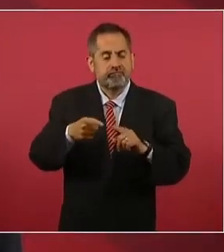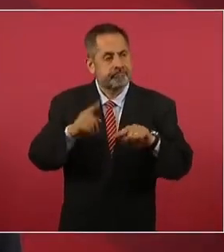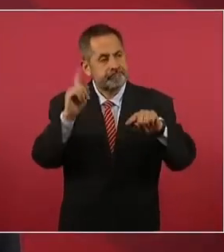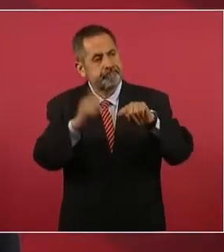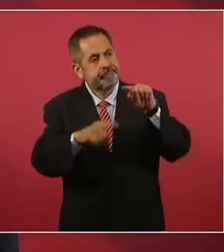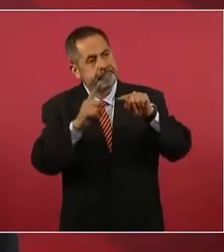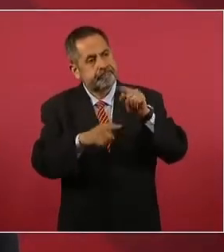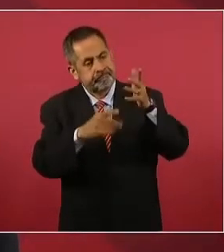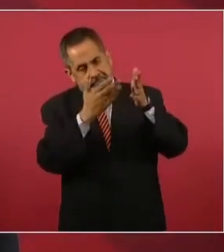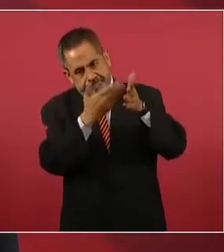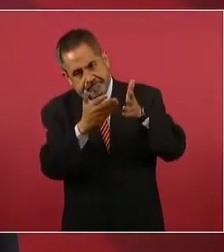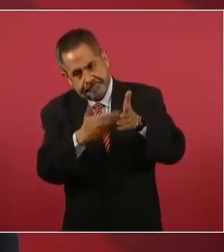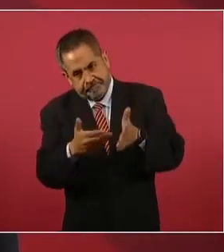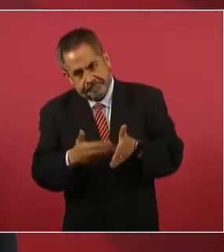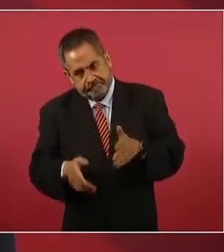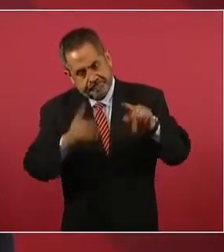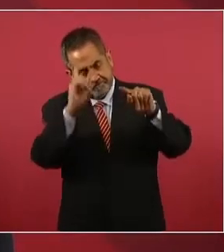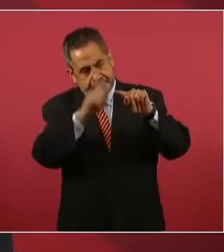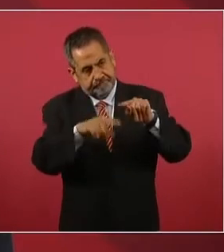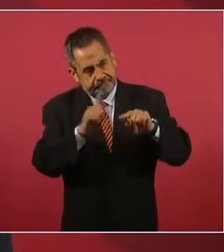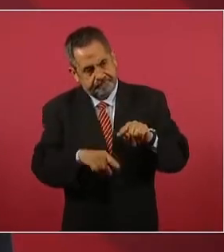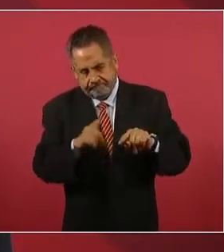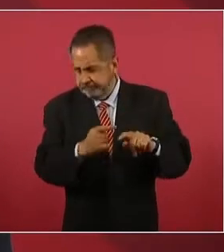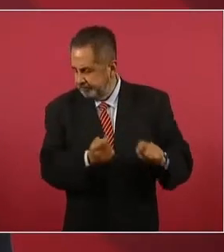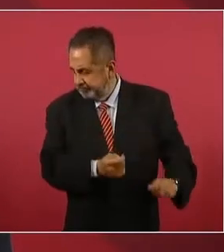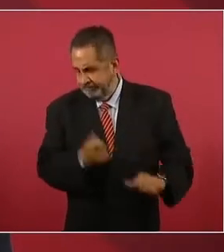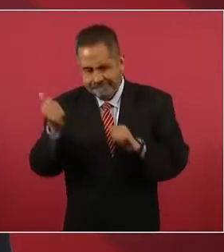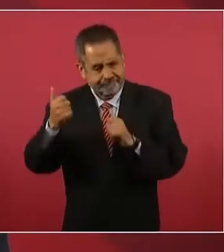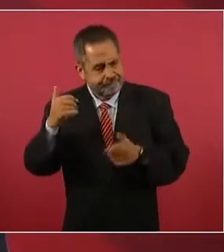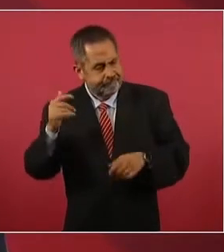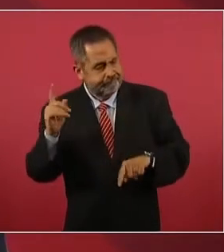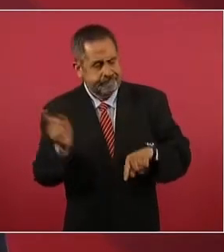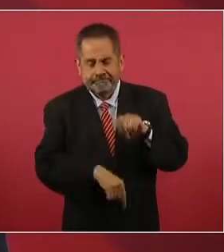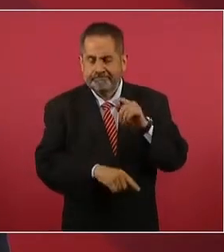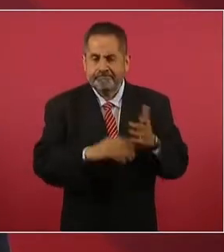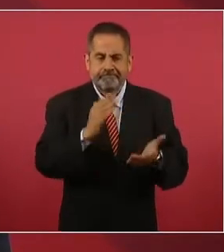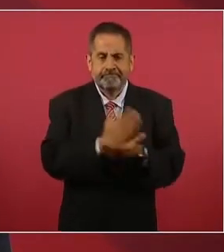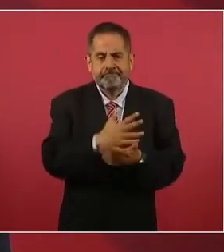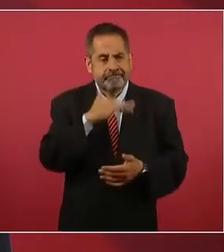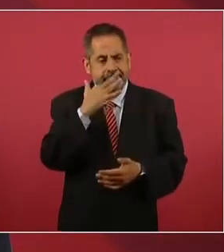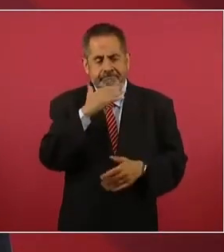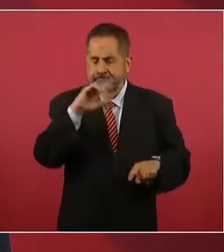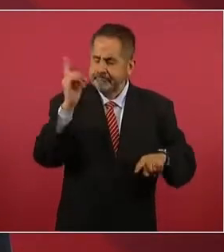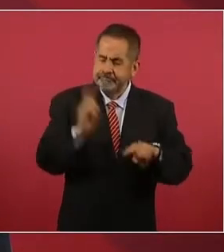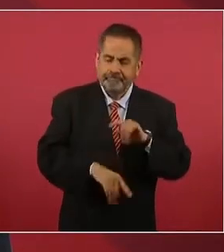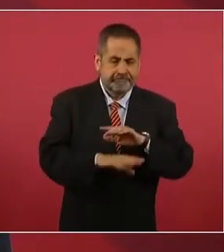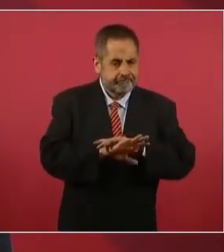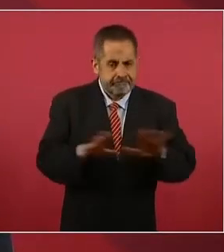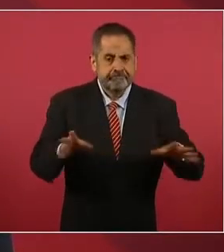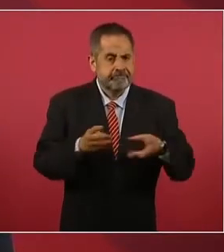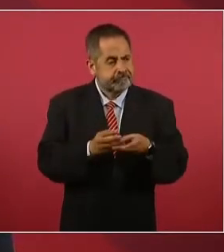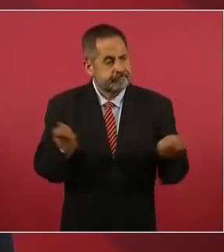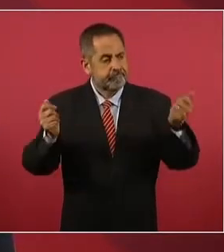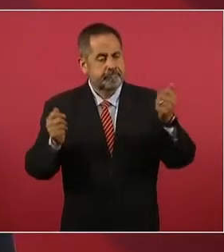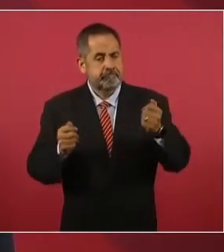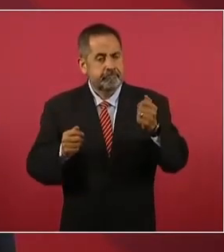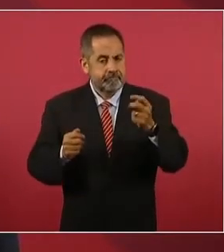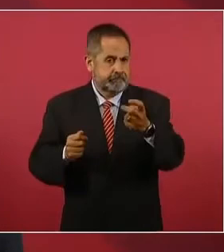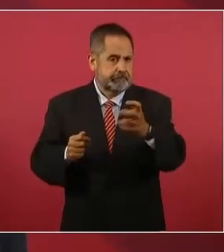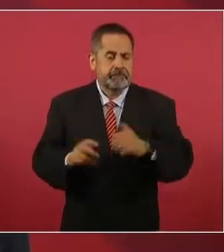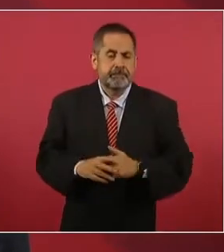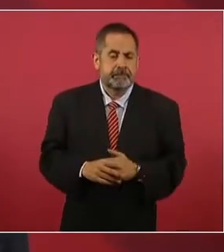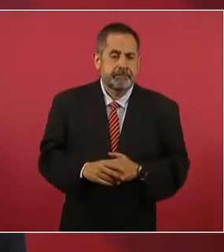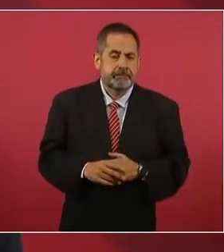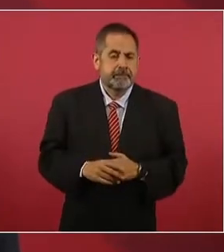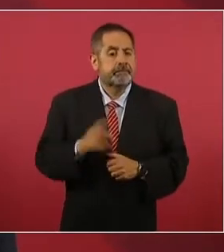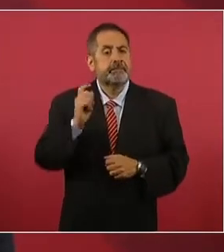barriendo, limpiando, desterrando la corrupción en el país. Y esto